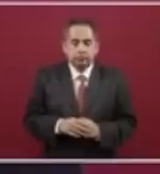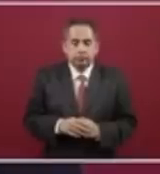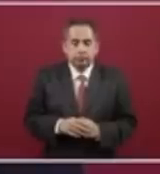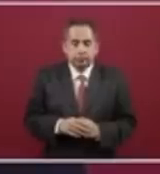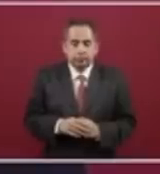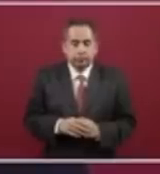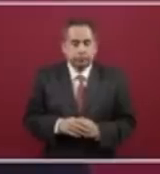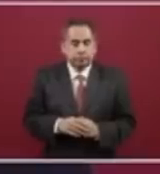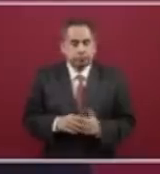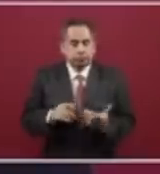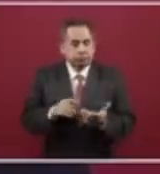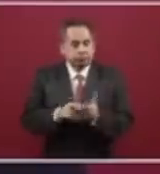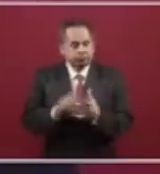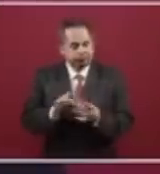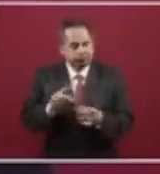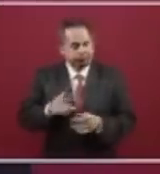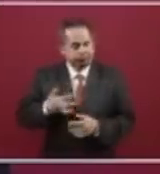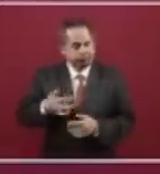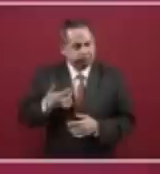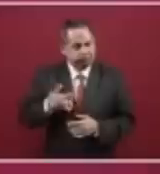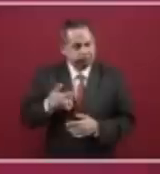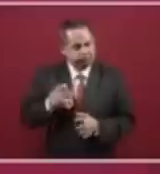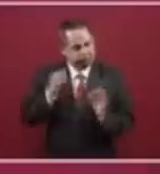la letra y el espíritu